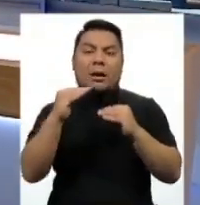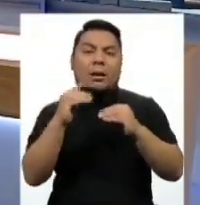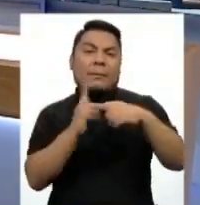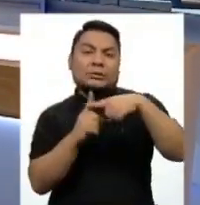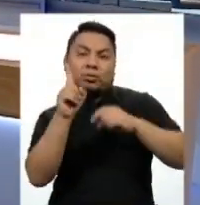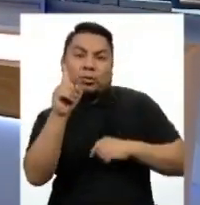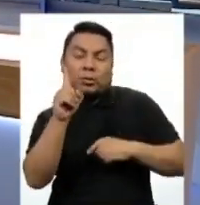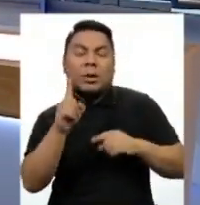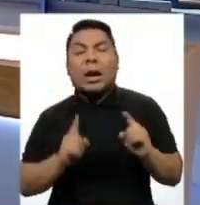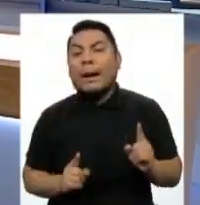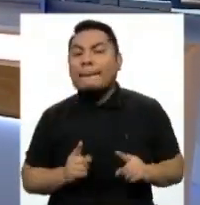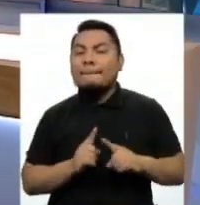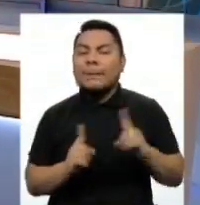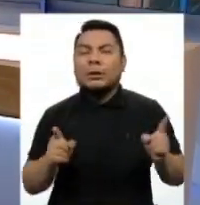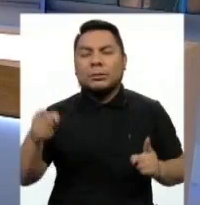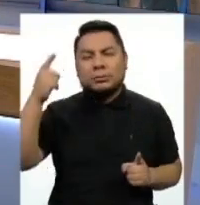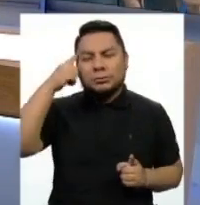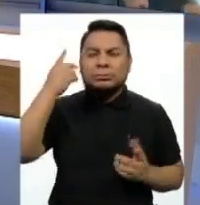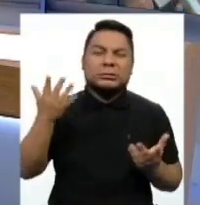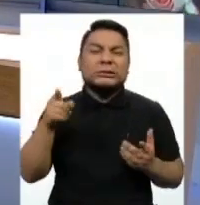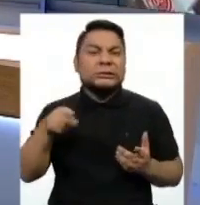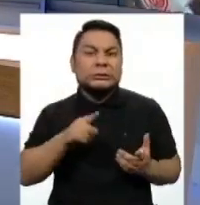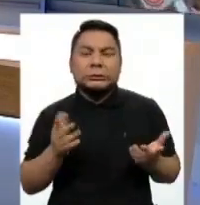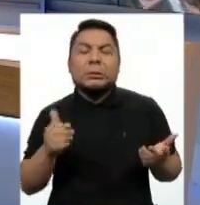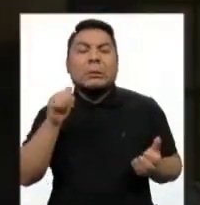presentes. Aunque varias bancadas ven con recelo la iniciativa.